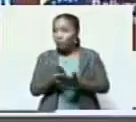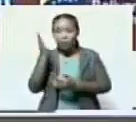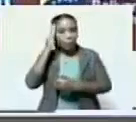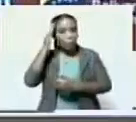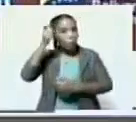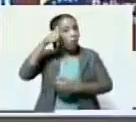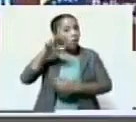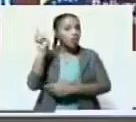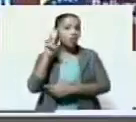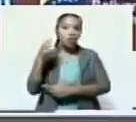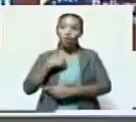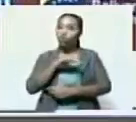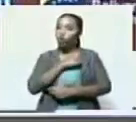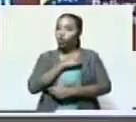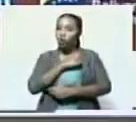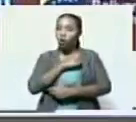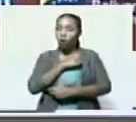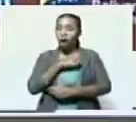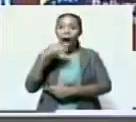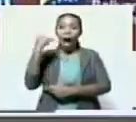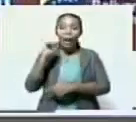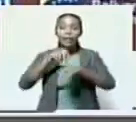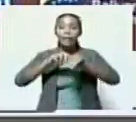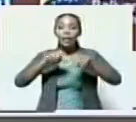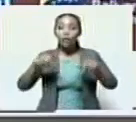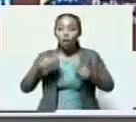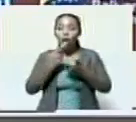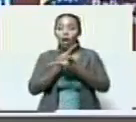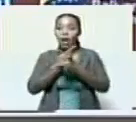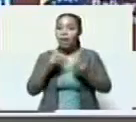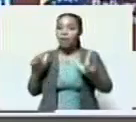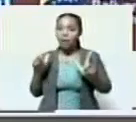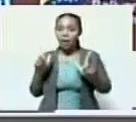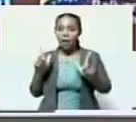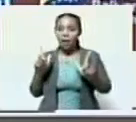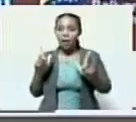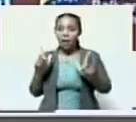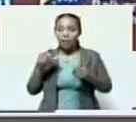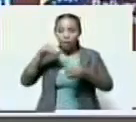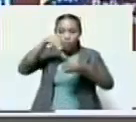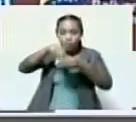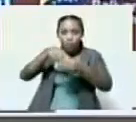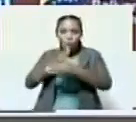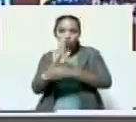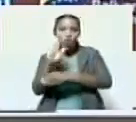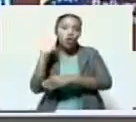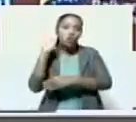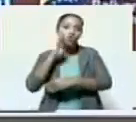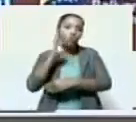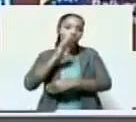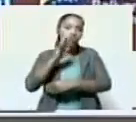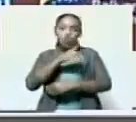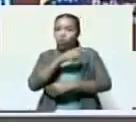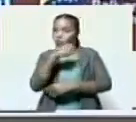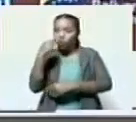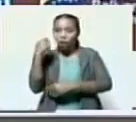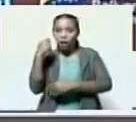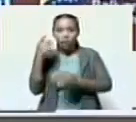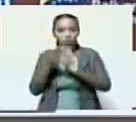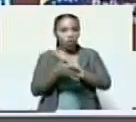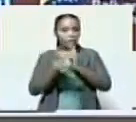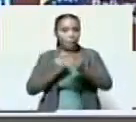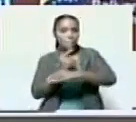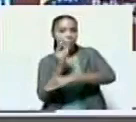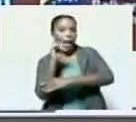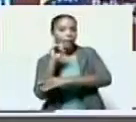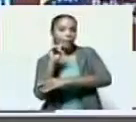de Venezuela que nosotros somos un territorio libre de cultivos ilícitos de drogas.